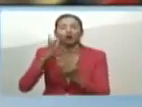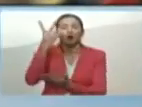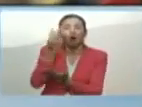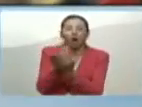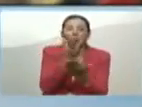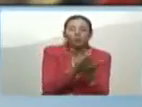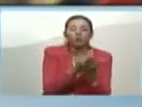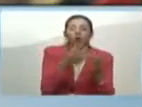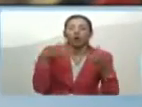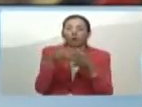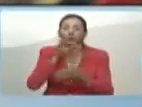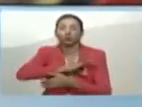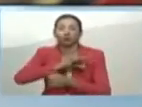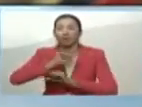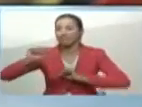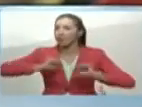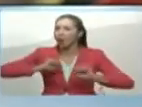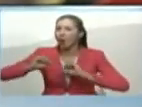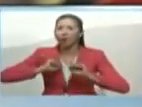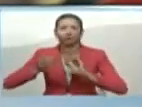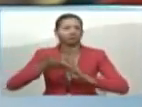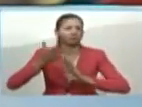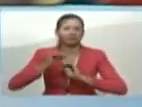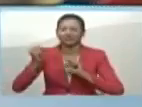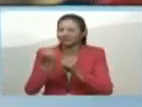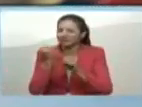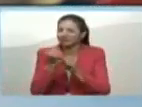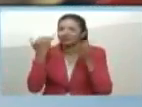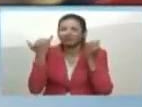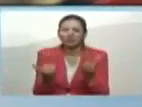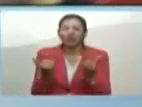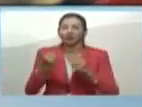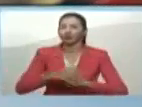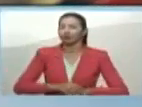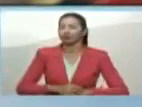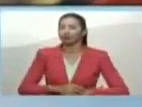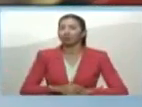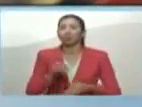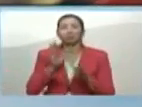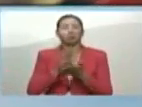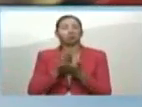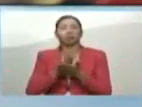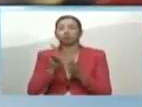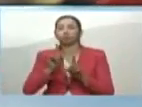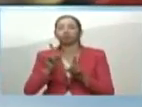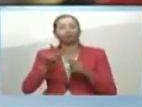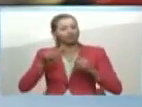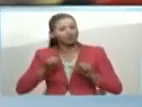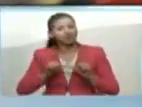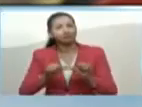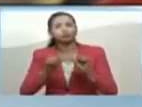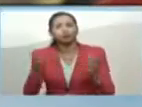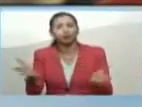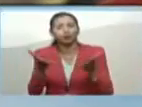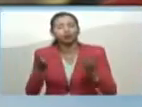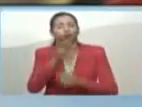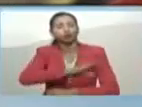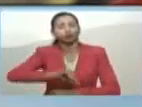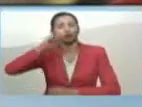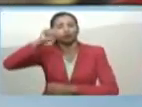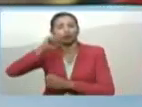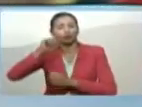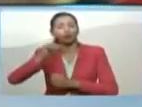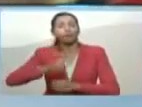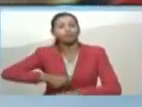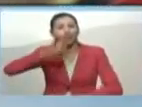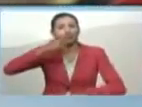movimiento social se active, de que seamos actores que promuevan el socialismo, que promuevan la